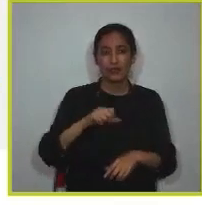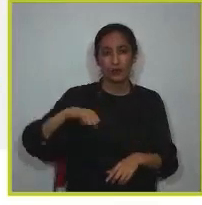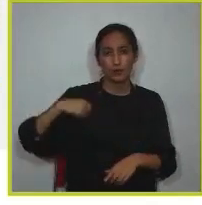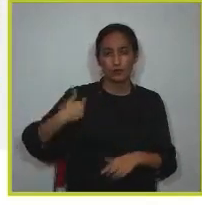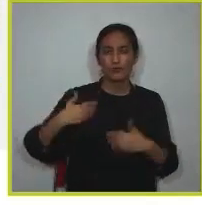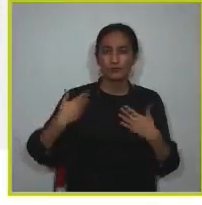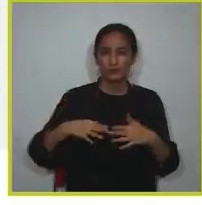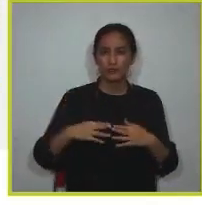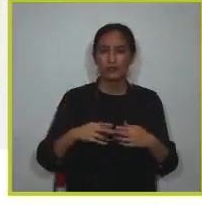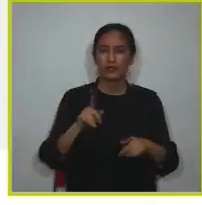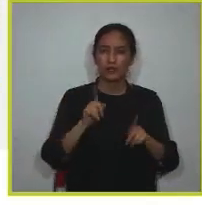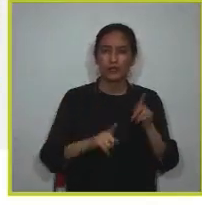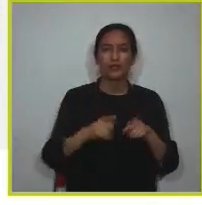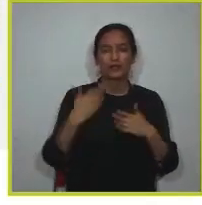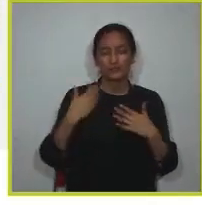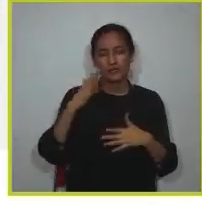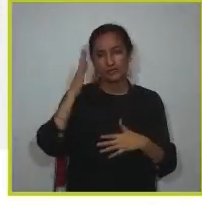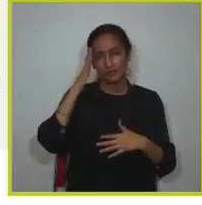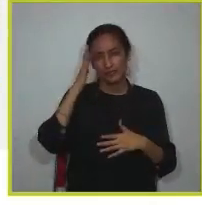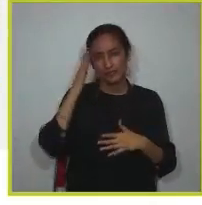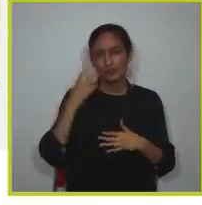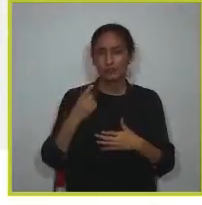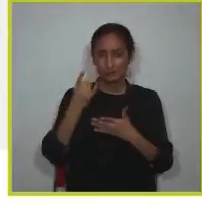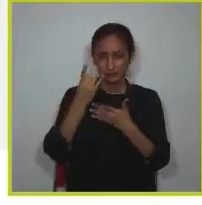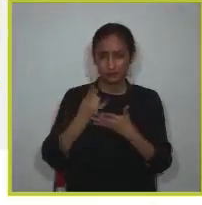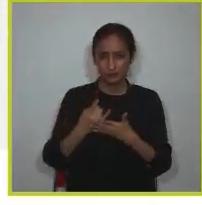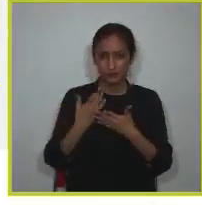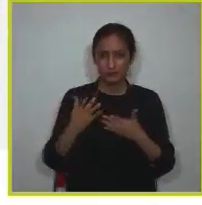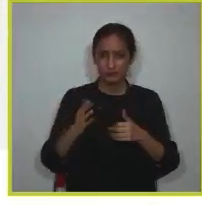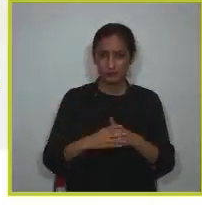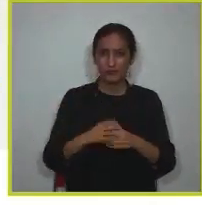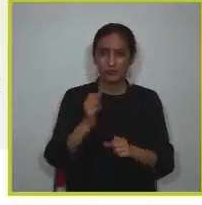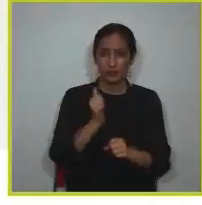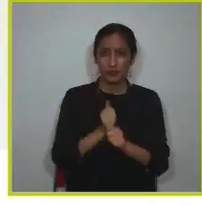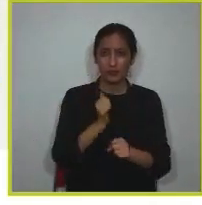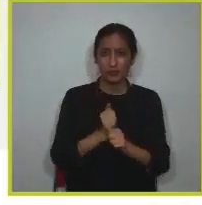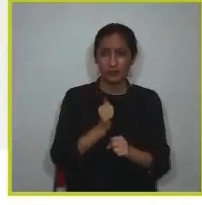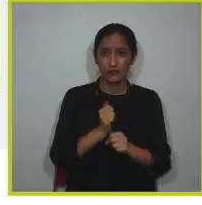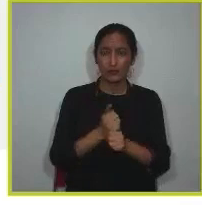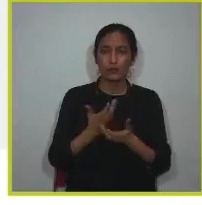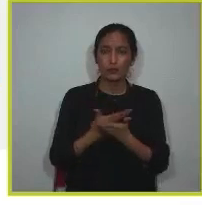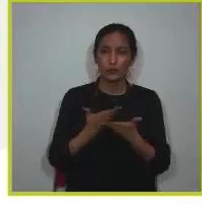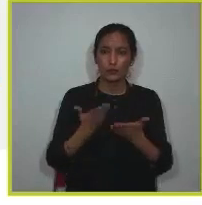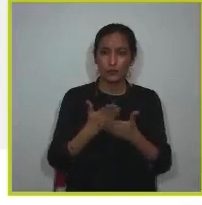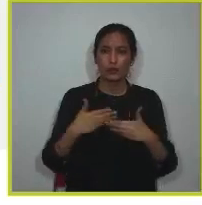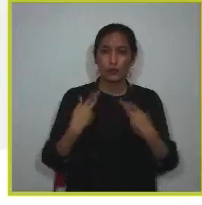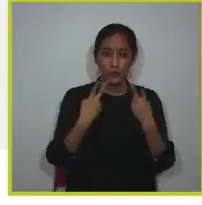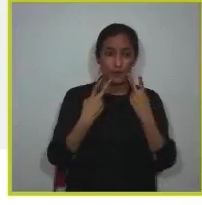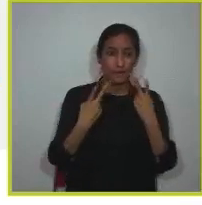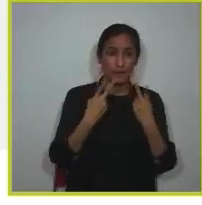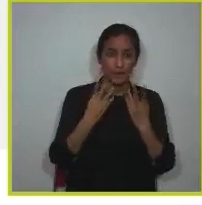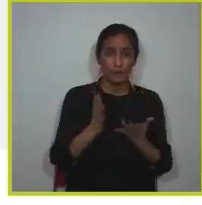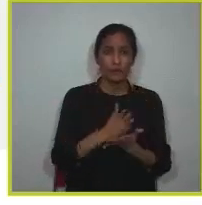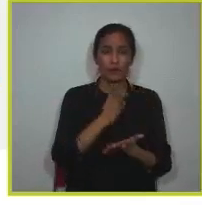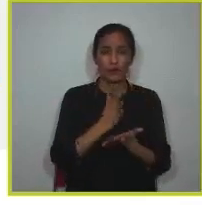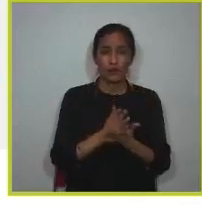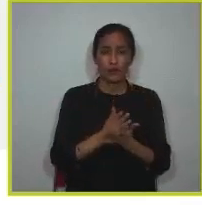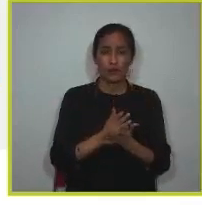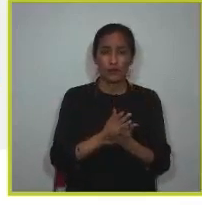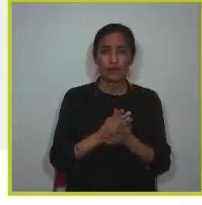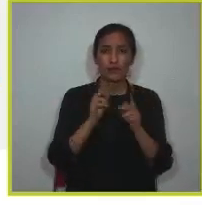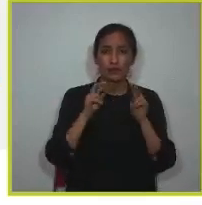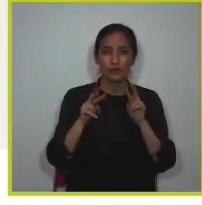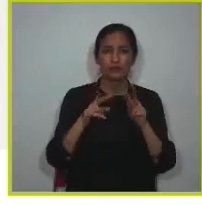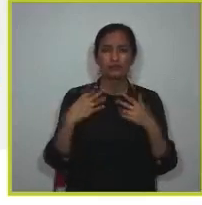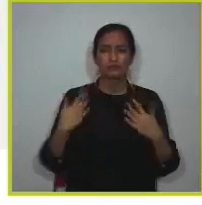cuenta con una herramienta súper fácil de de trabajar en donde cuando identifiquen este hecho que es un